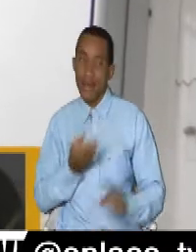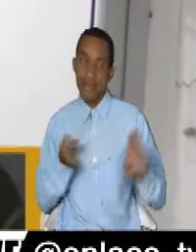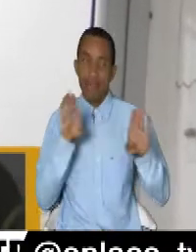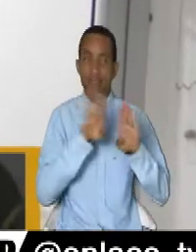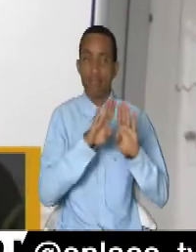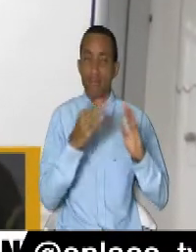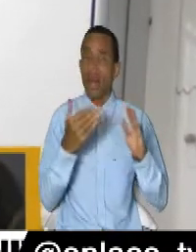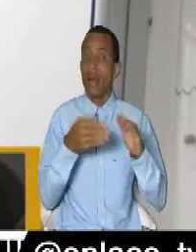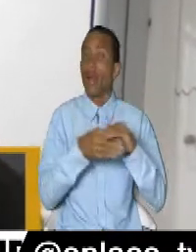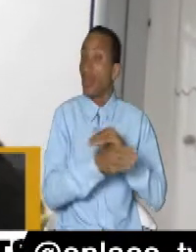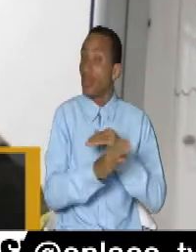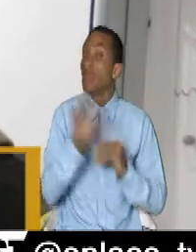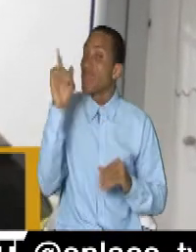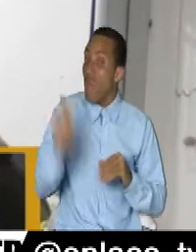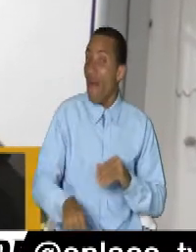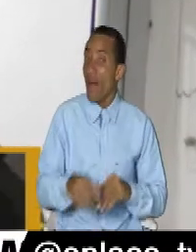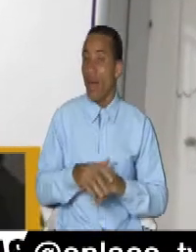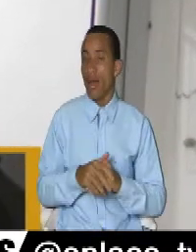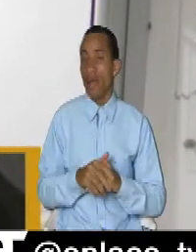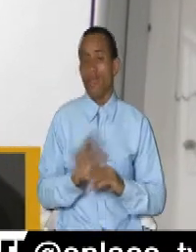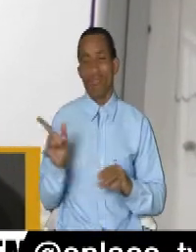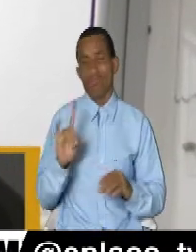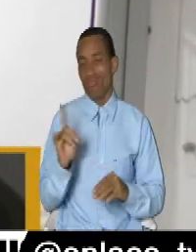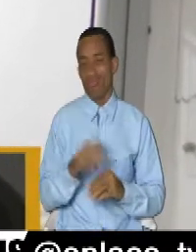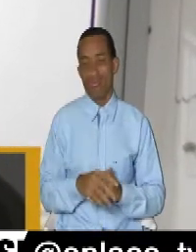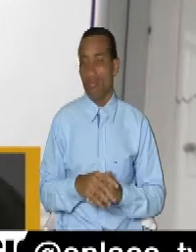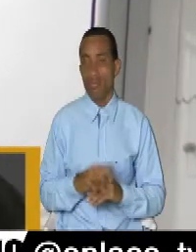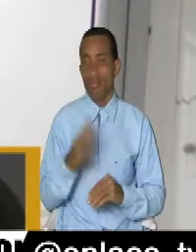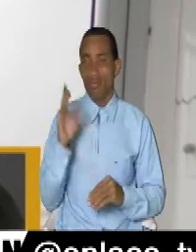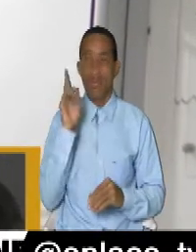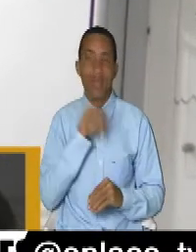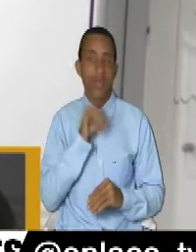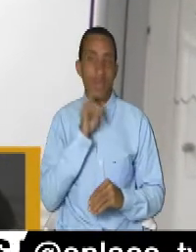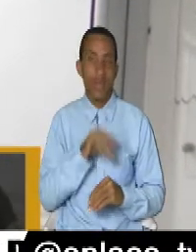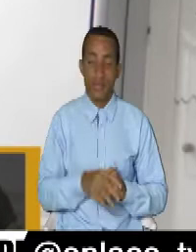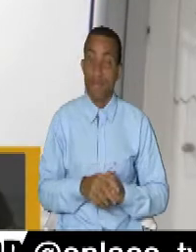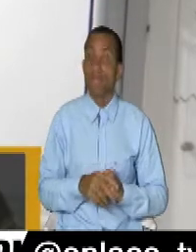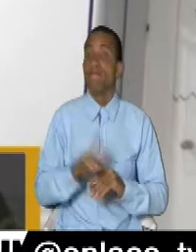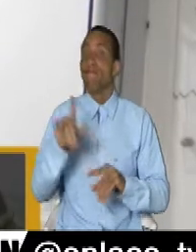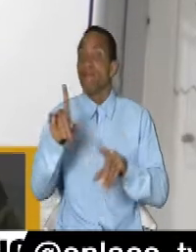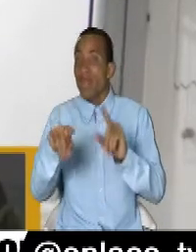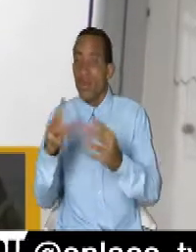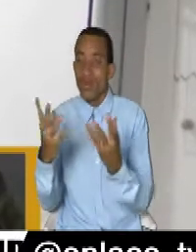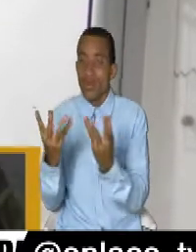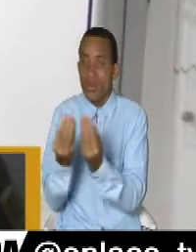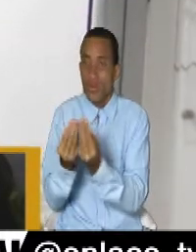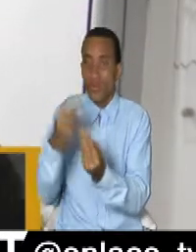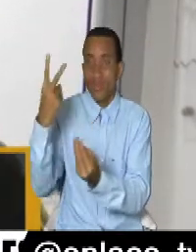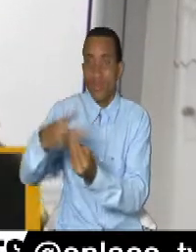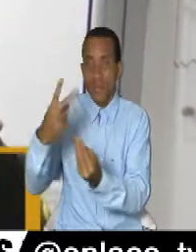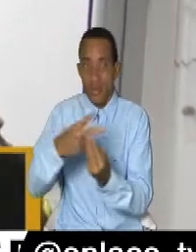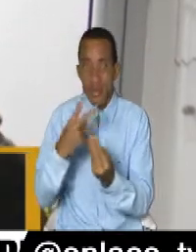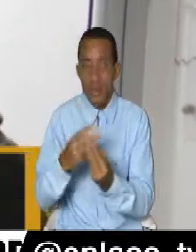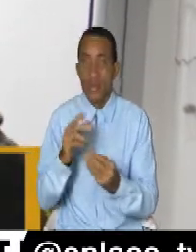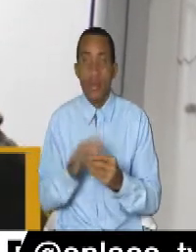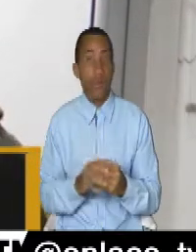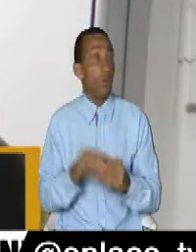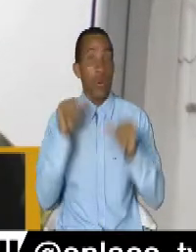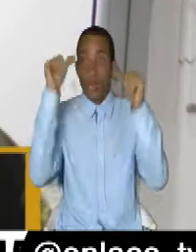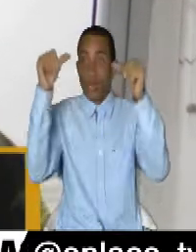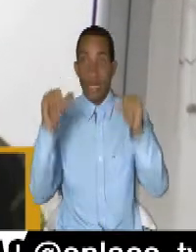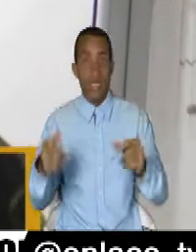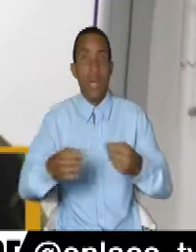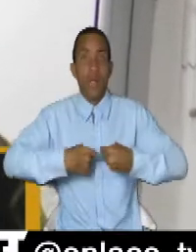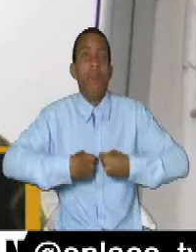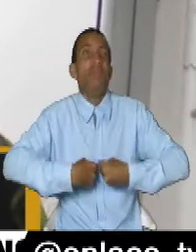queda en el barrio. Es una situación que entre las bandas, como los panfletos, se generan panfletos intimidatorios entre